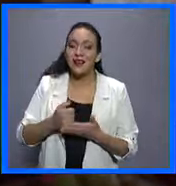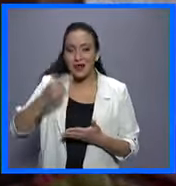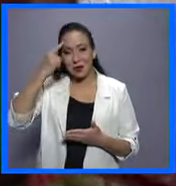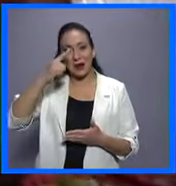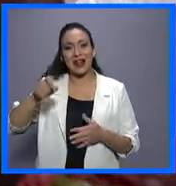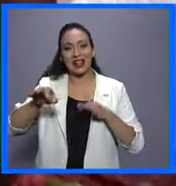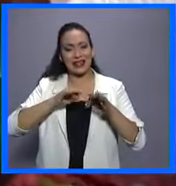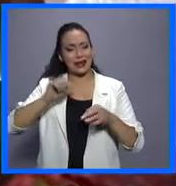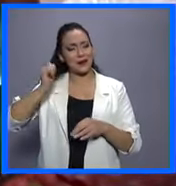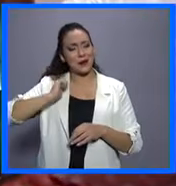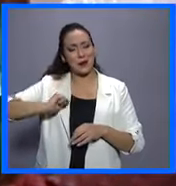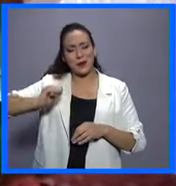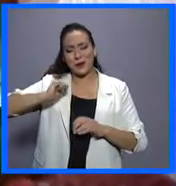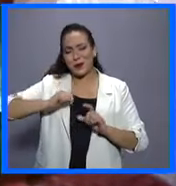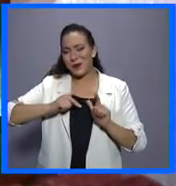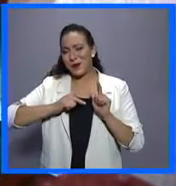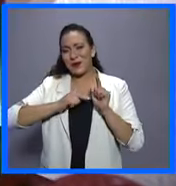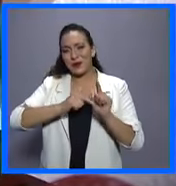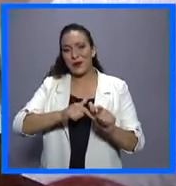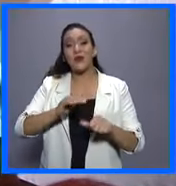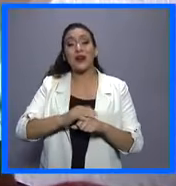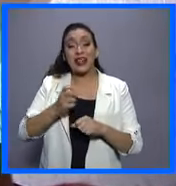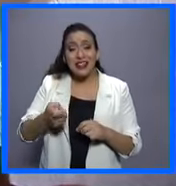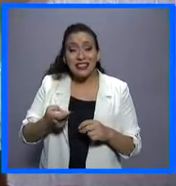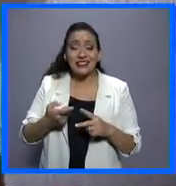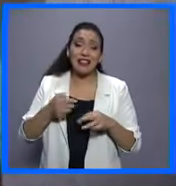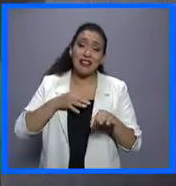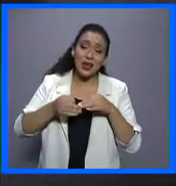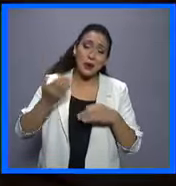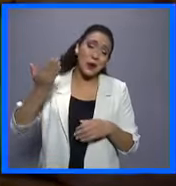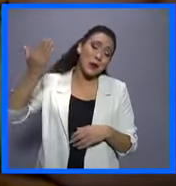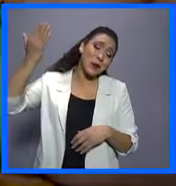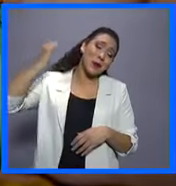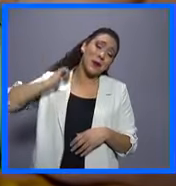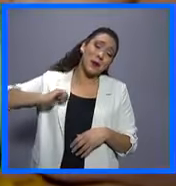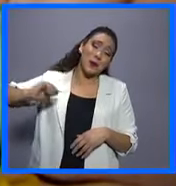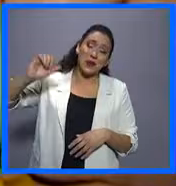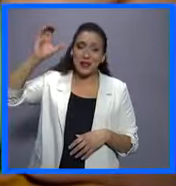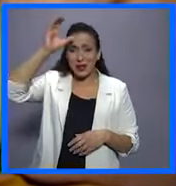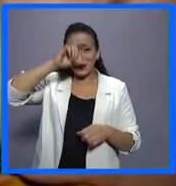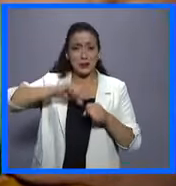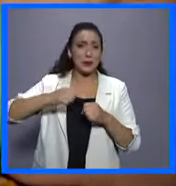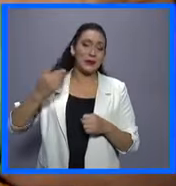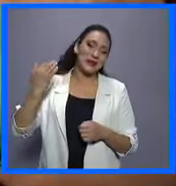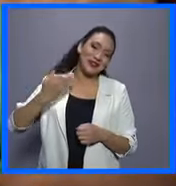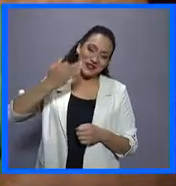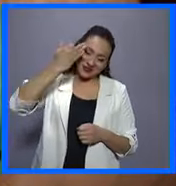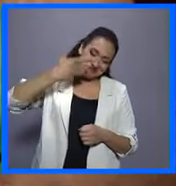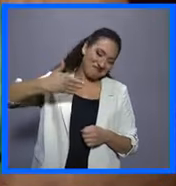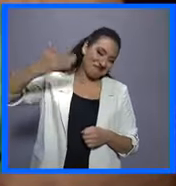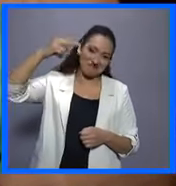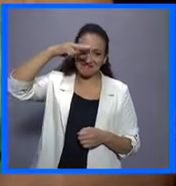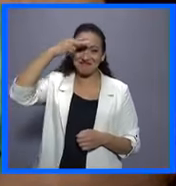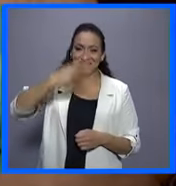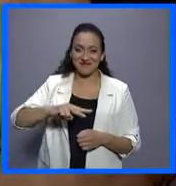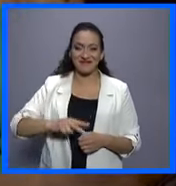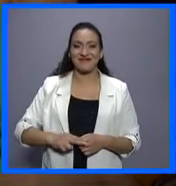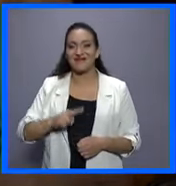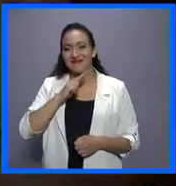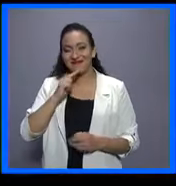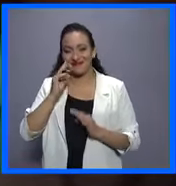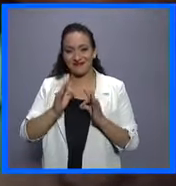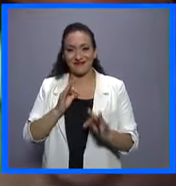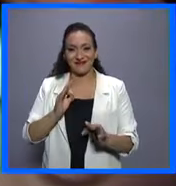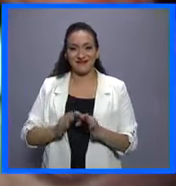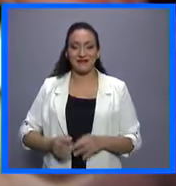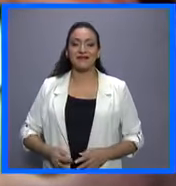que resguarda la vida desde la época de las culturas originarias. Con imágenes de Irving Martínez y Alejandro Barrientos, para Plural